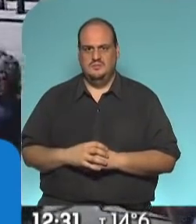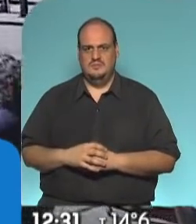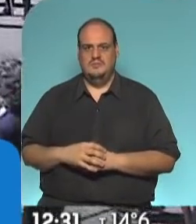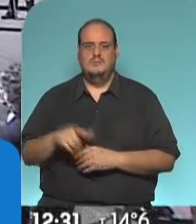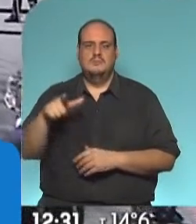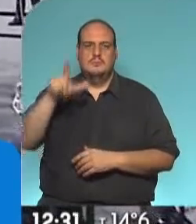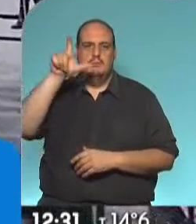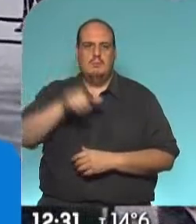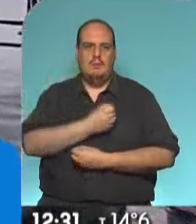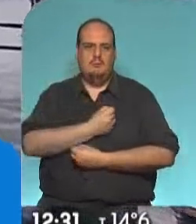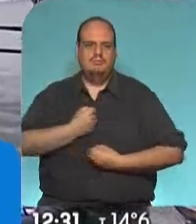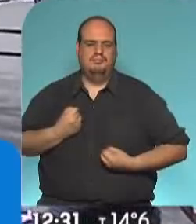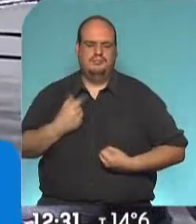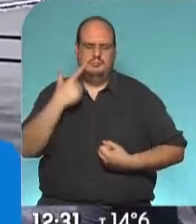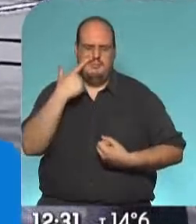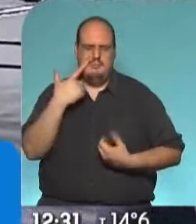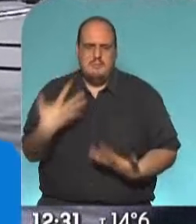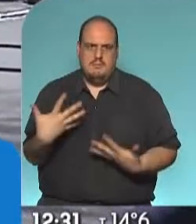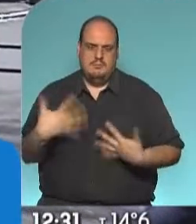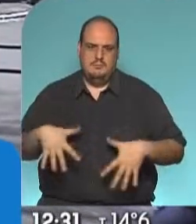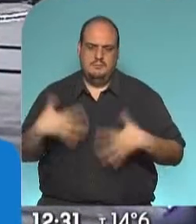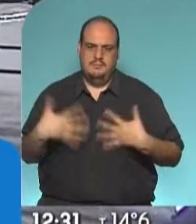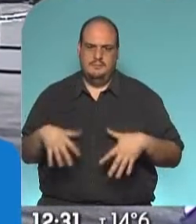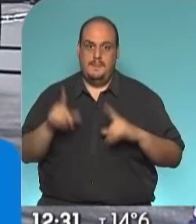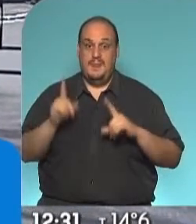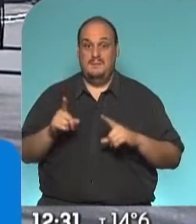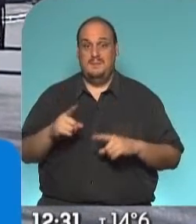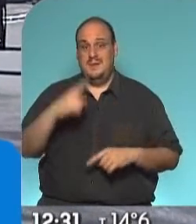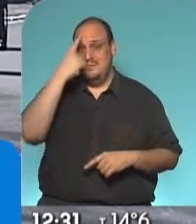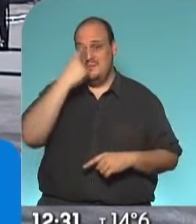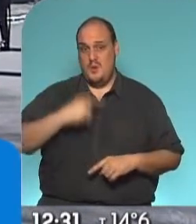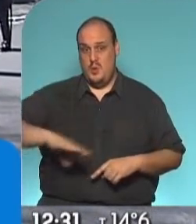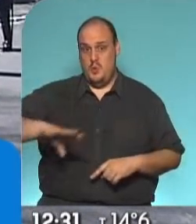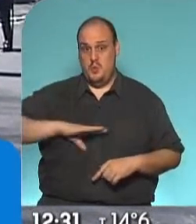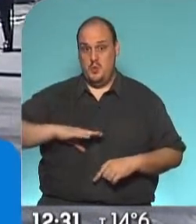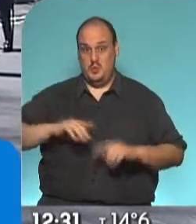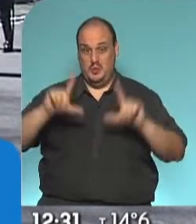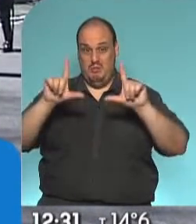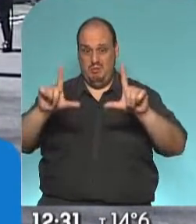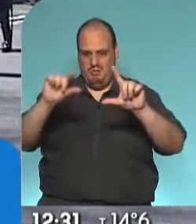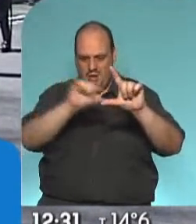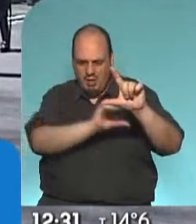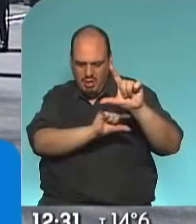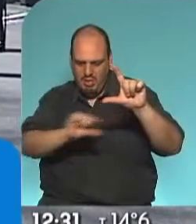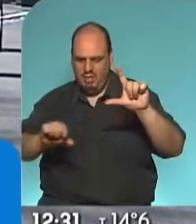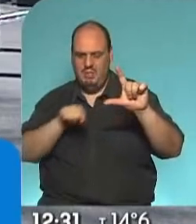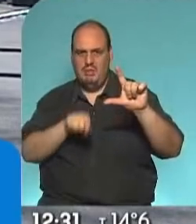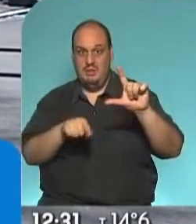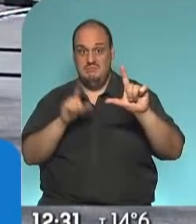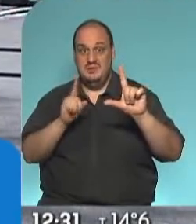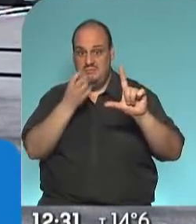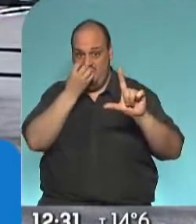enormes valientes, que como reza el pie del busto que allí homenajeamos,